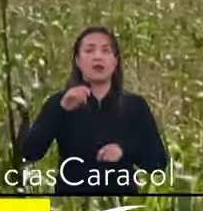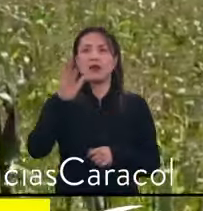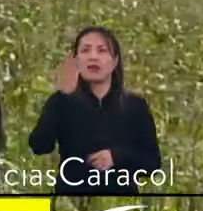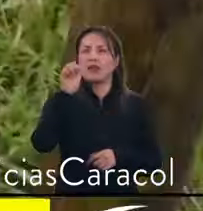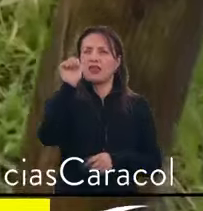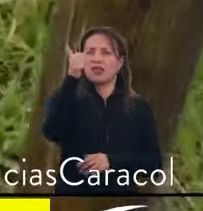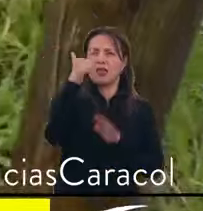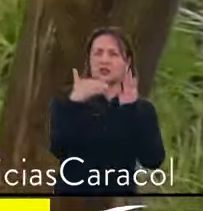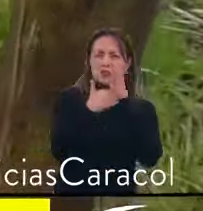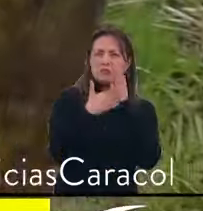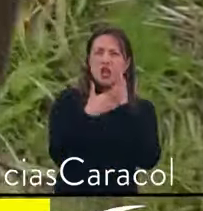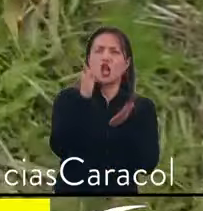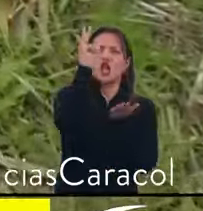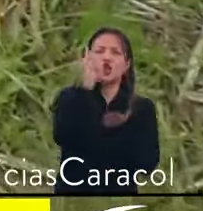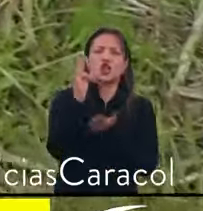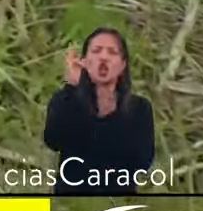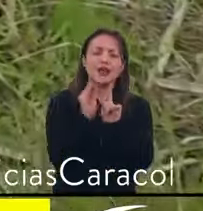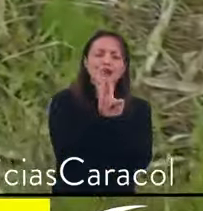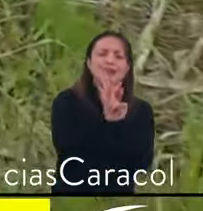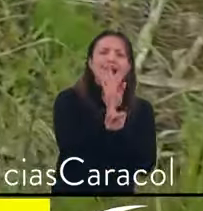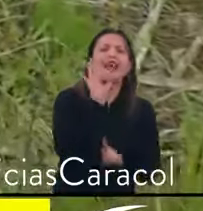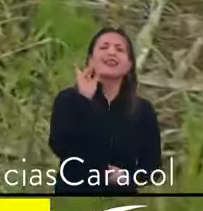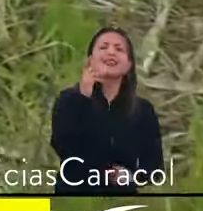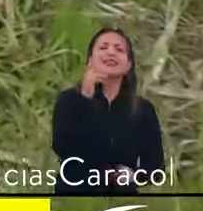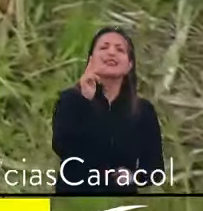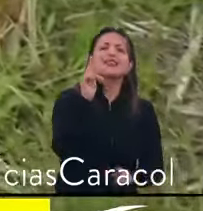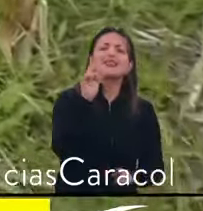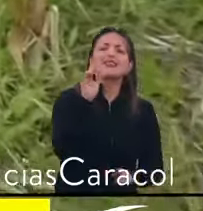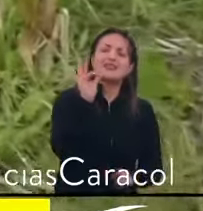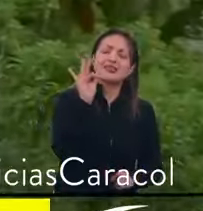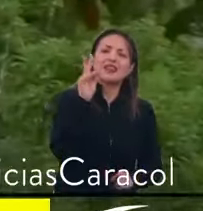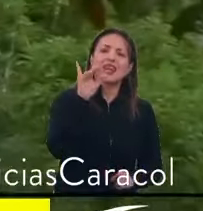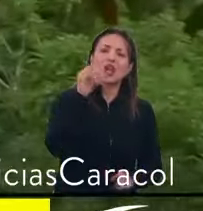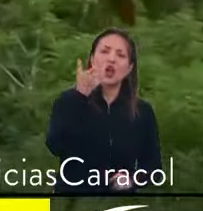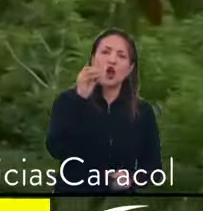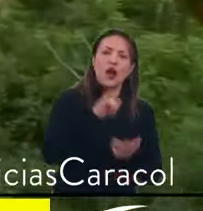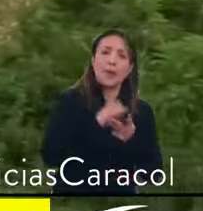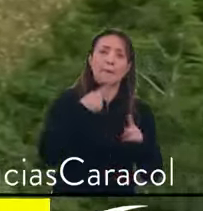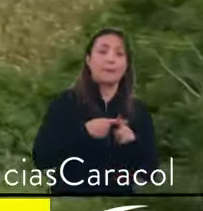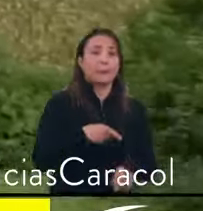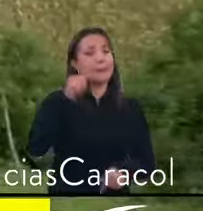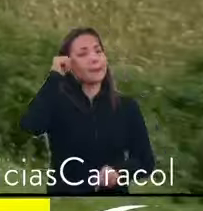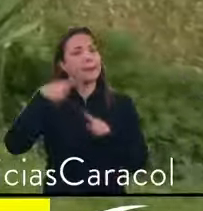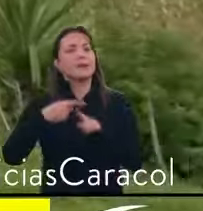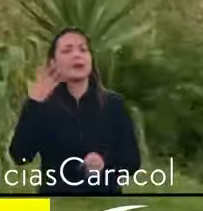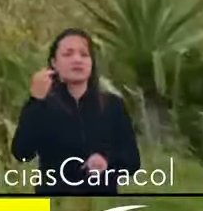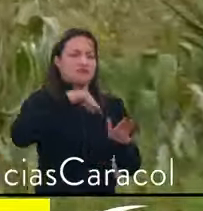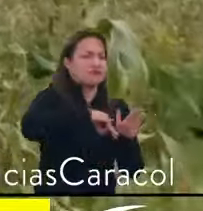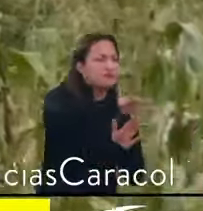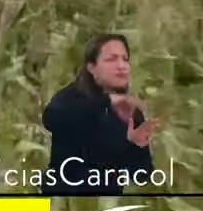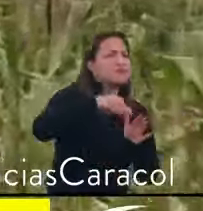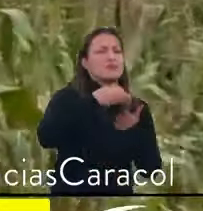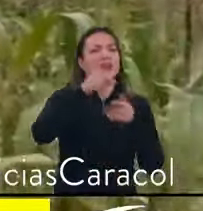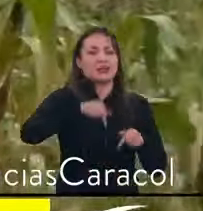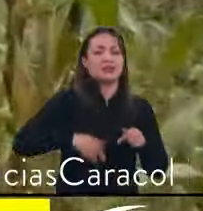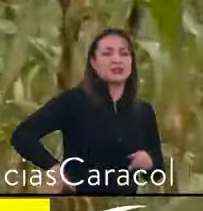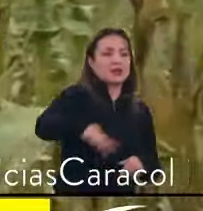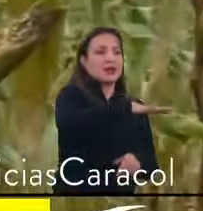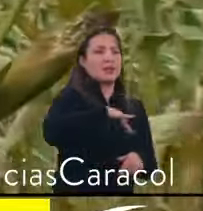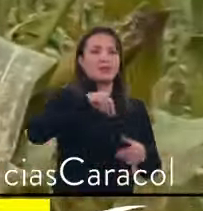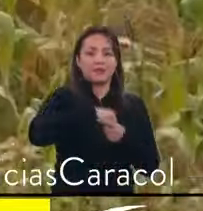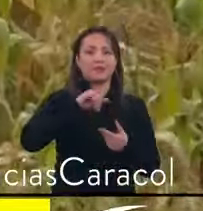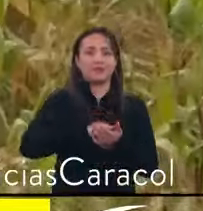toneladas de trigo. Ese es el recuerdo de muchos. Antes del TLC, pues, se producía varios productos aquí en nuestra tierra,